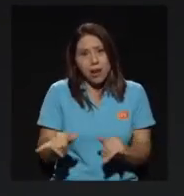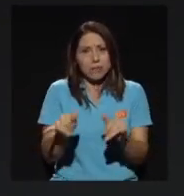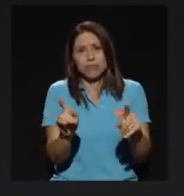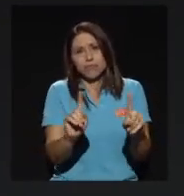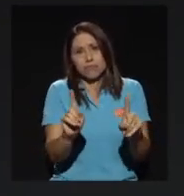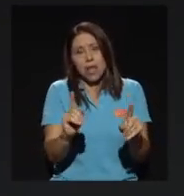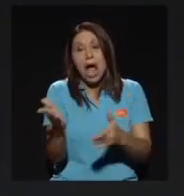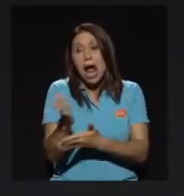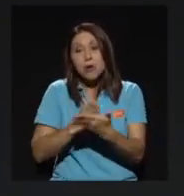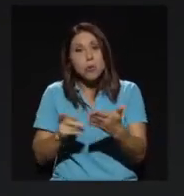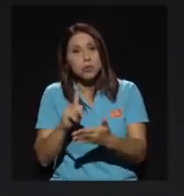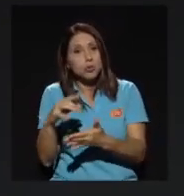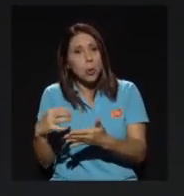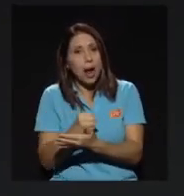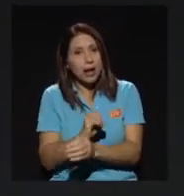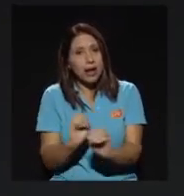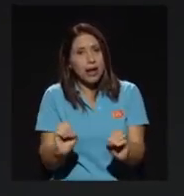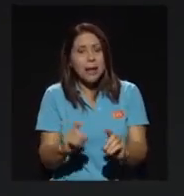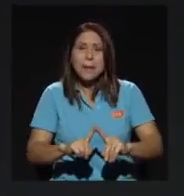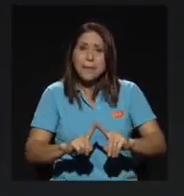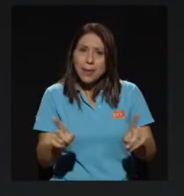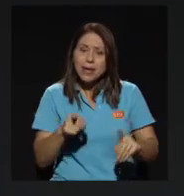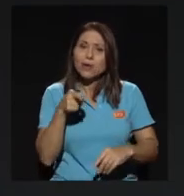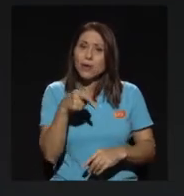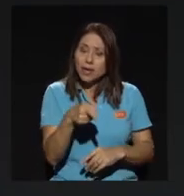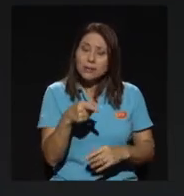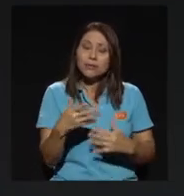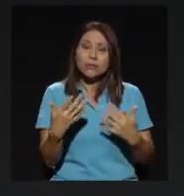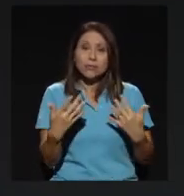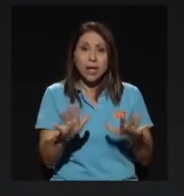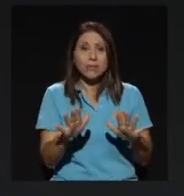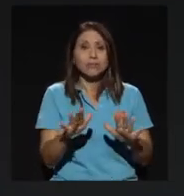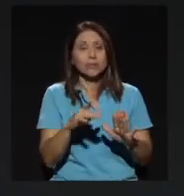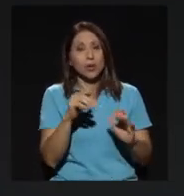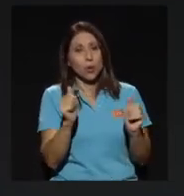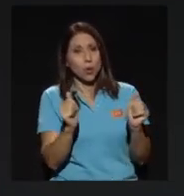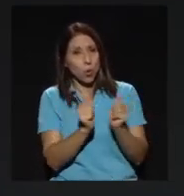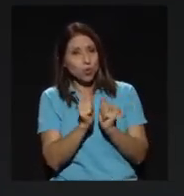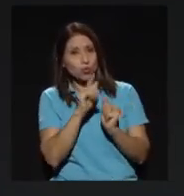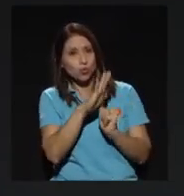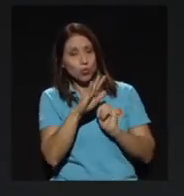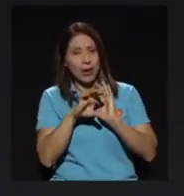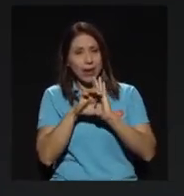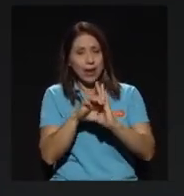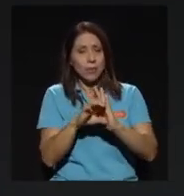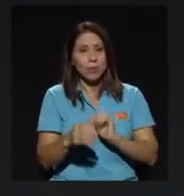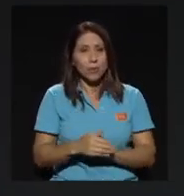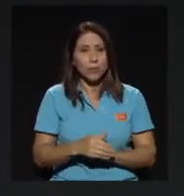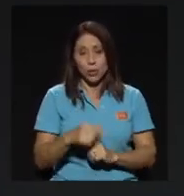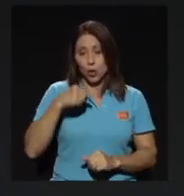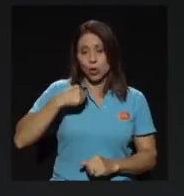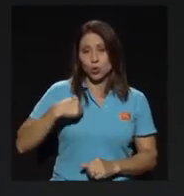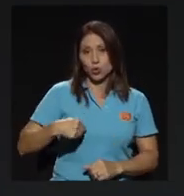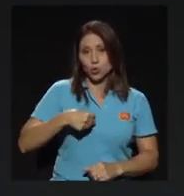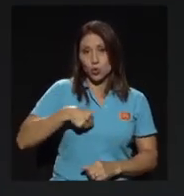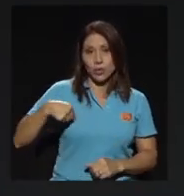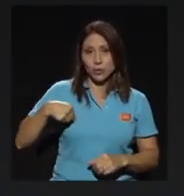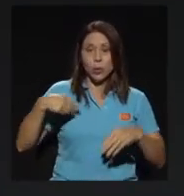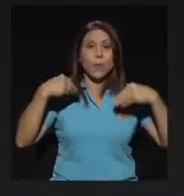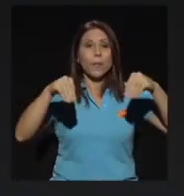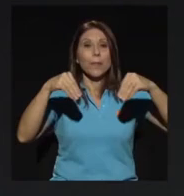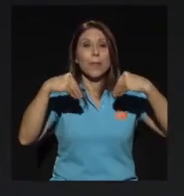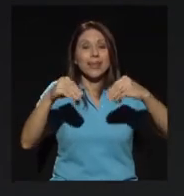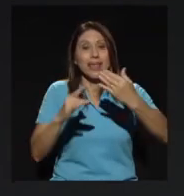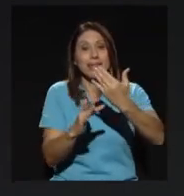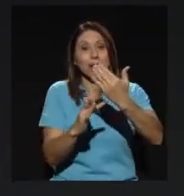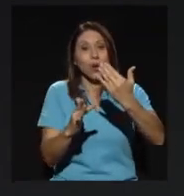no ganan pero y eso dicho en este ejemplo soy yo los riesgos vendiendo la tecnología de energías limpias